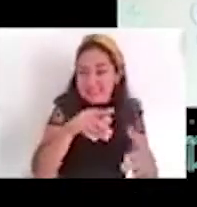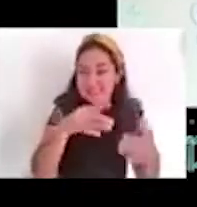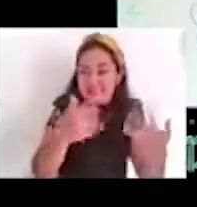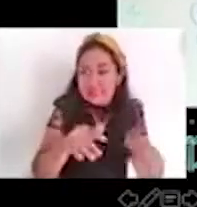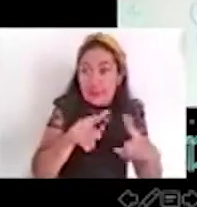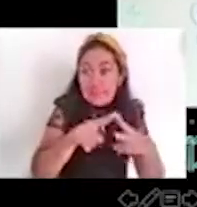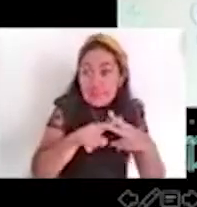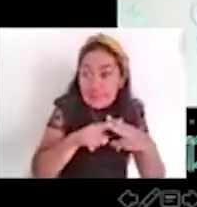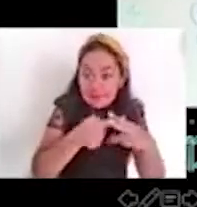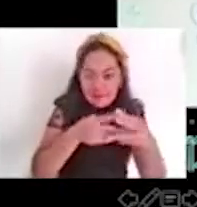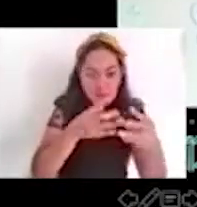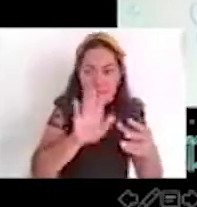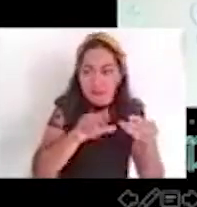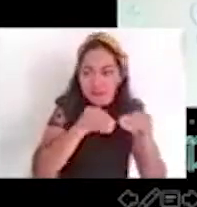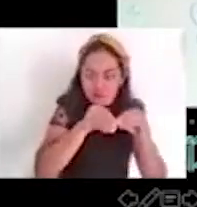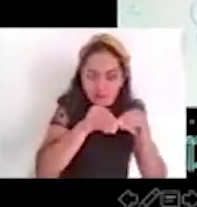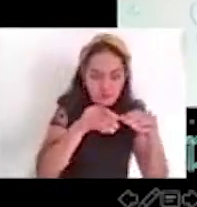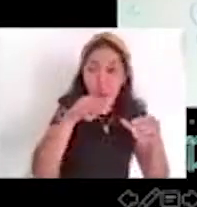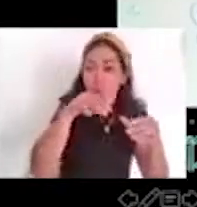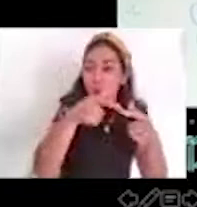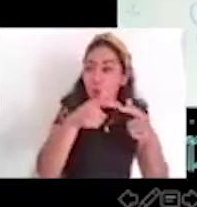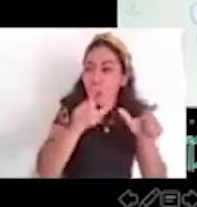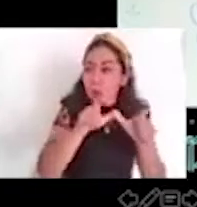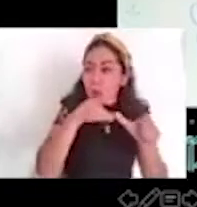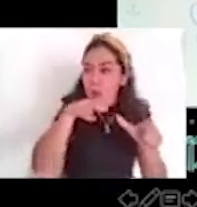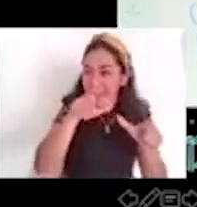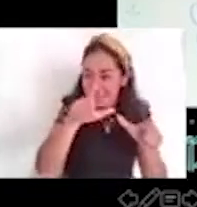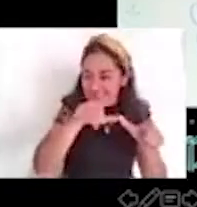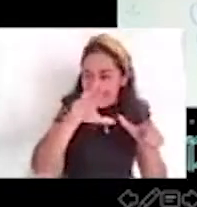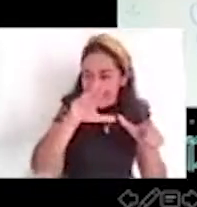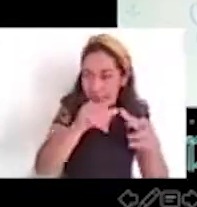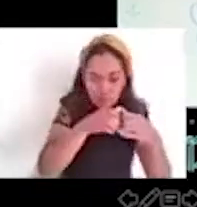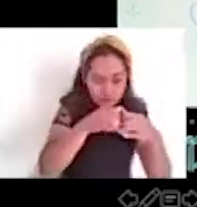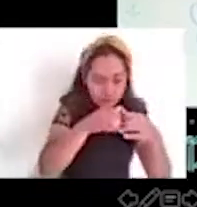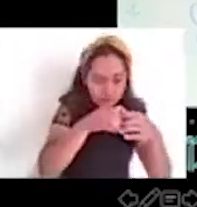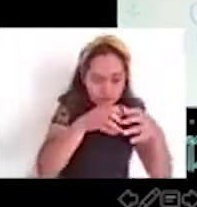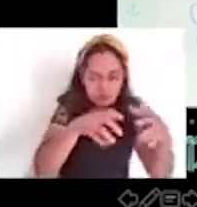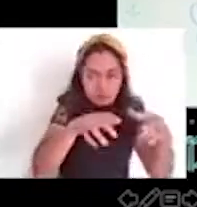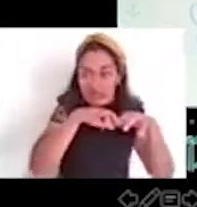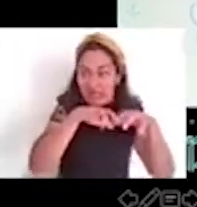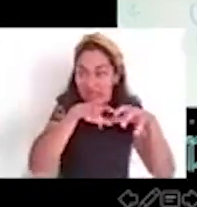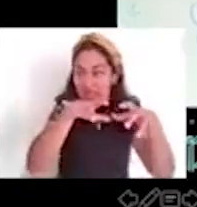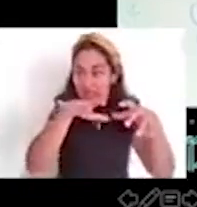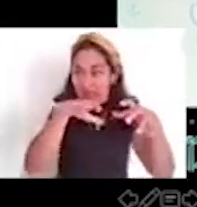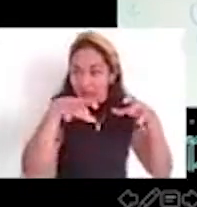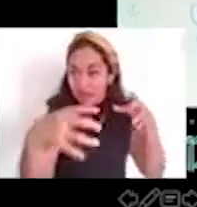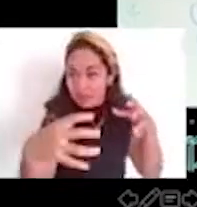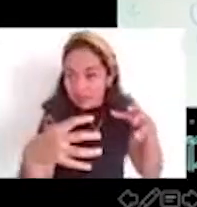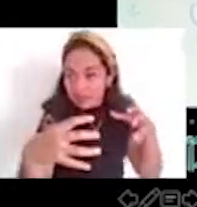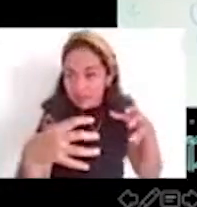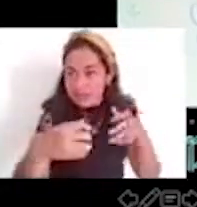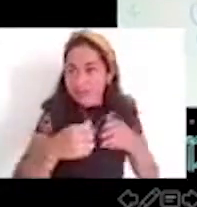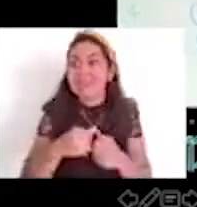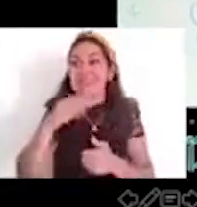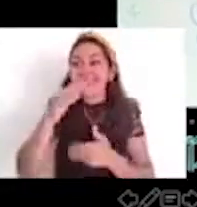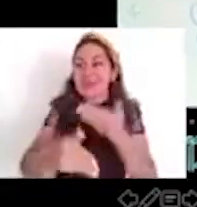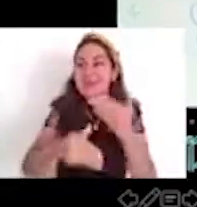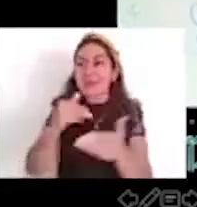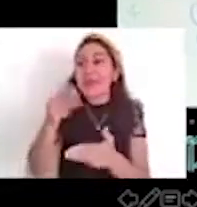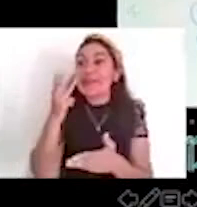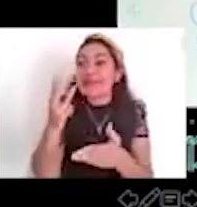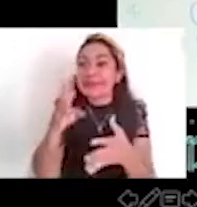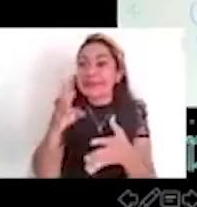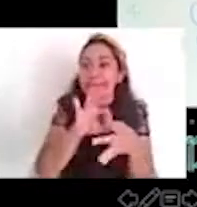expansión del grupo mexica Tenochca. Aparecen los tres aliados, Texcoco y